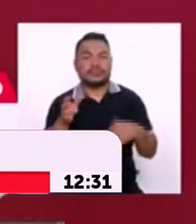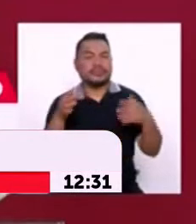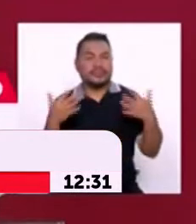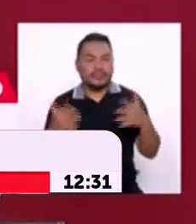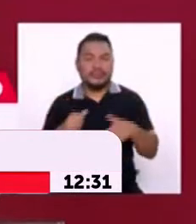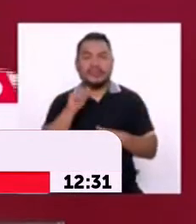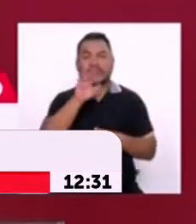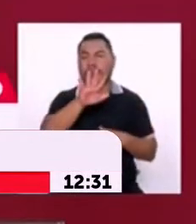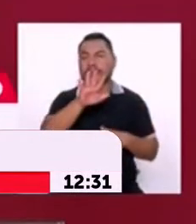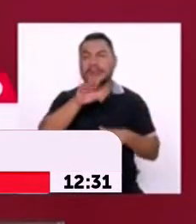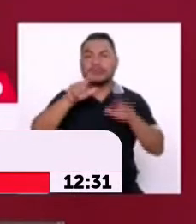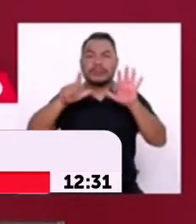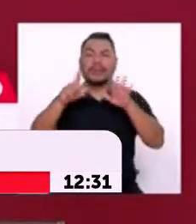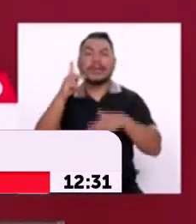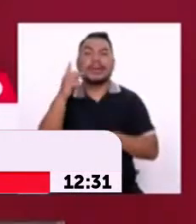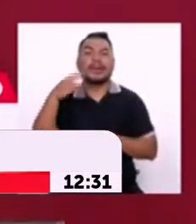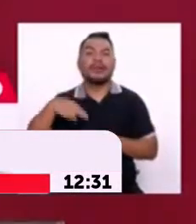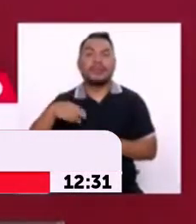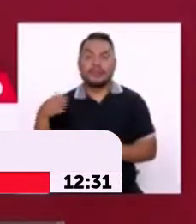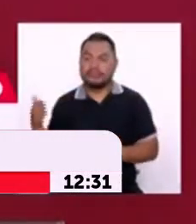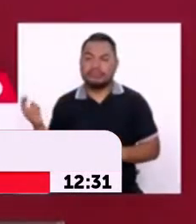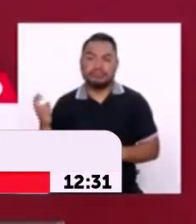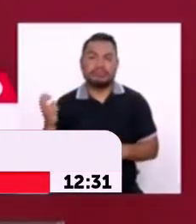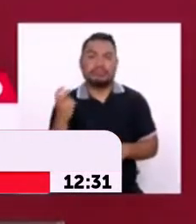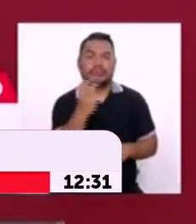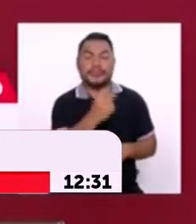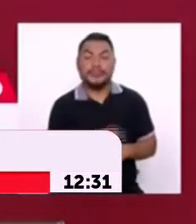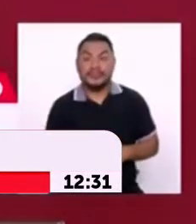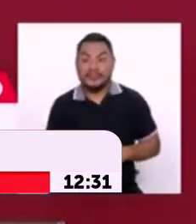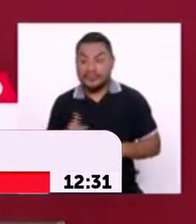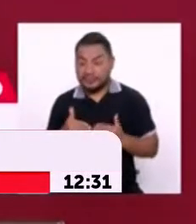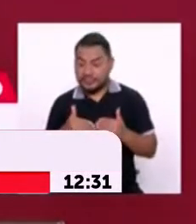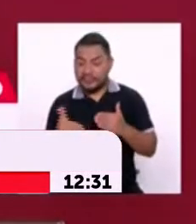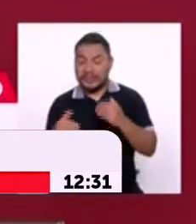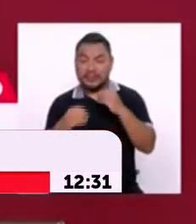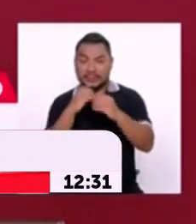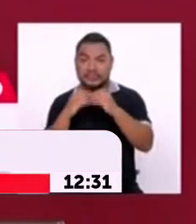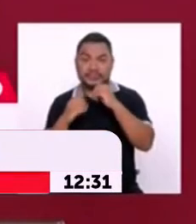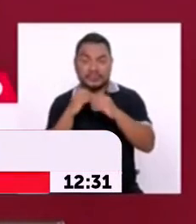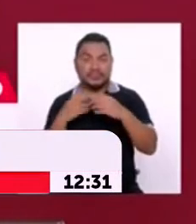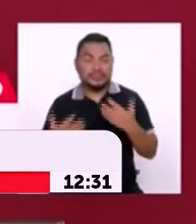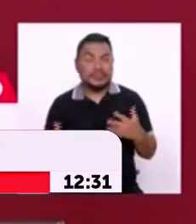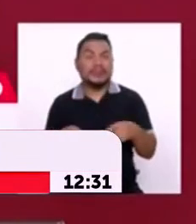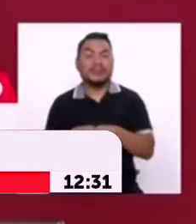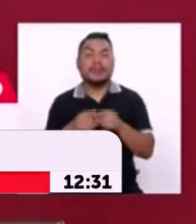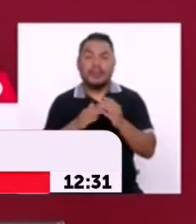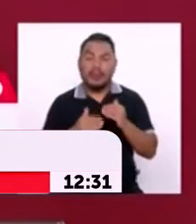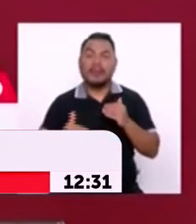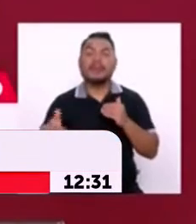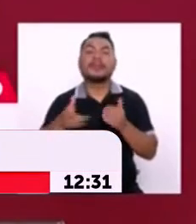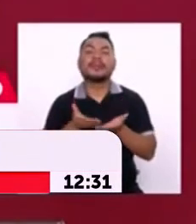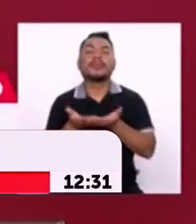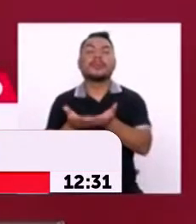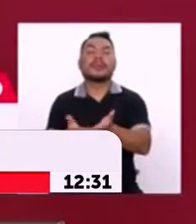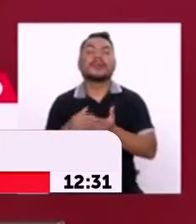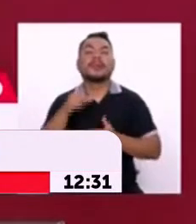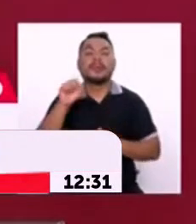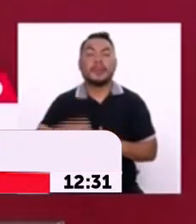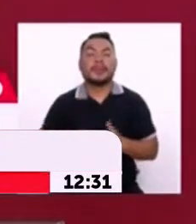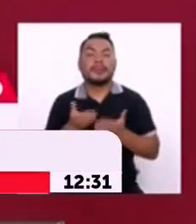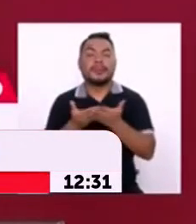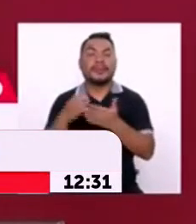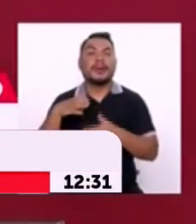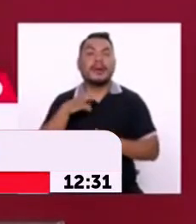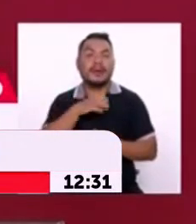57 kilómetros. Y están en ejecución obras como la ampliación del muelle sur